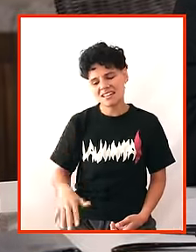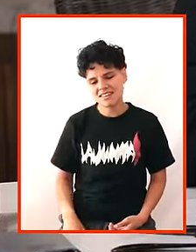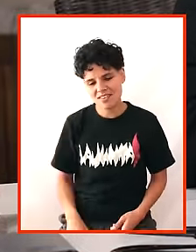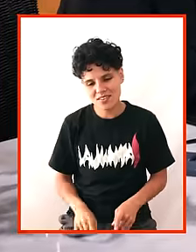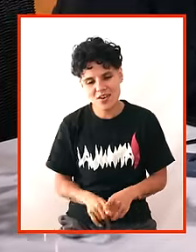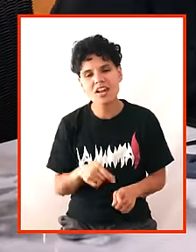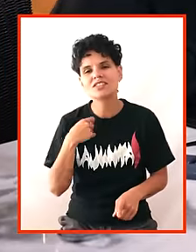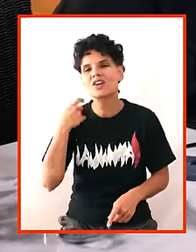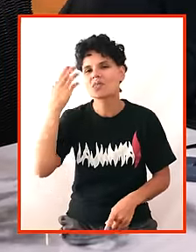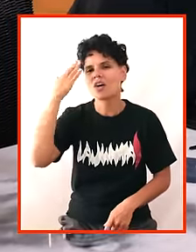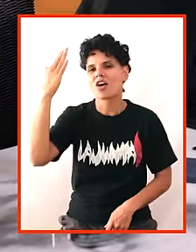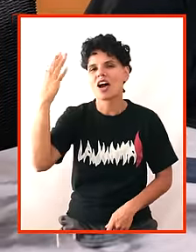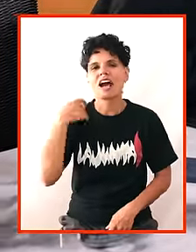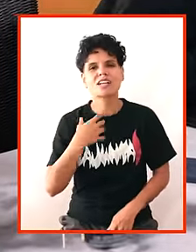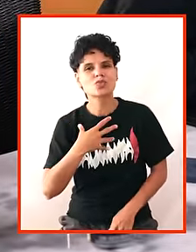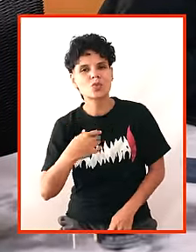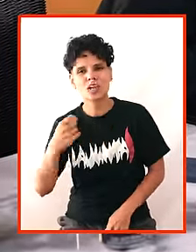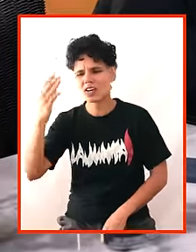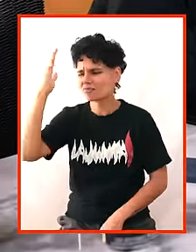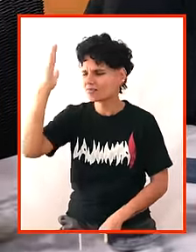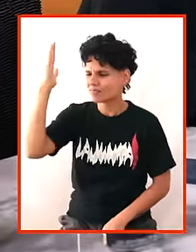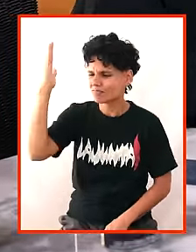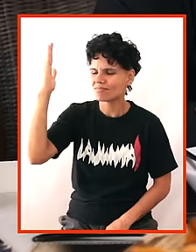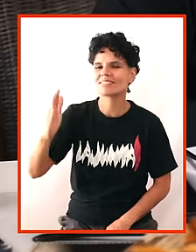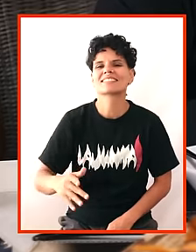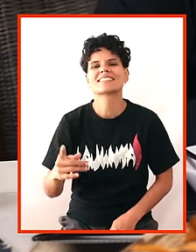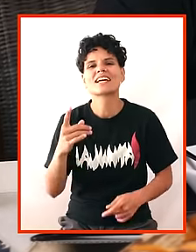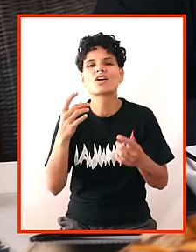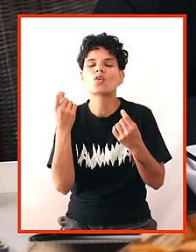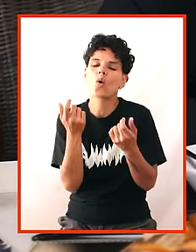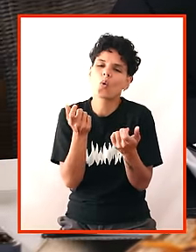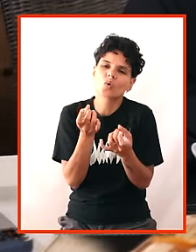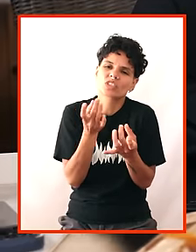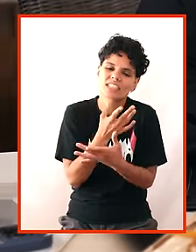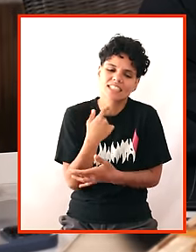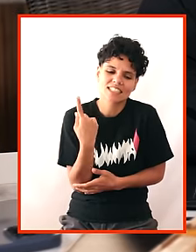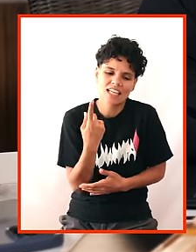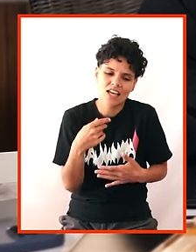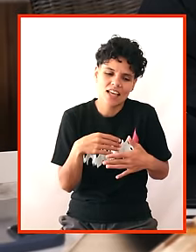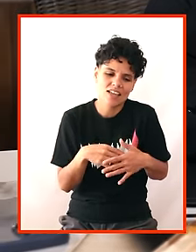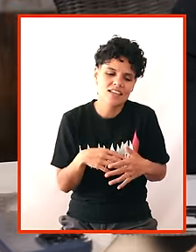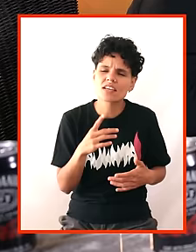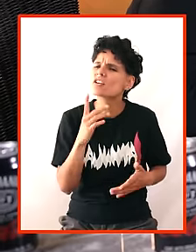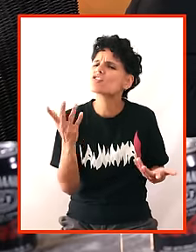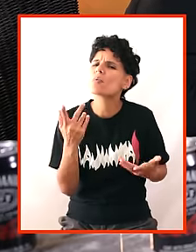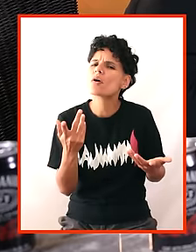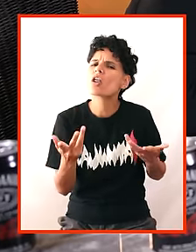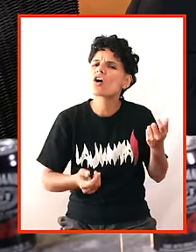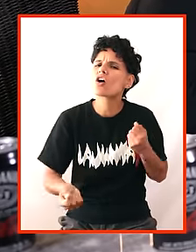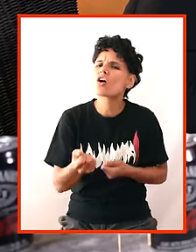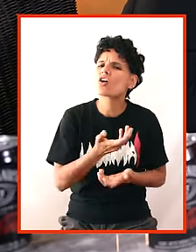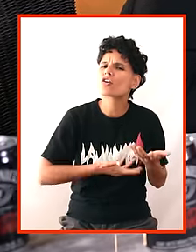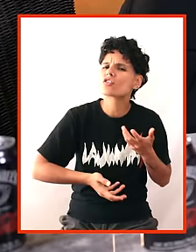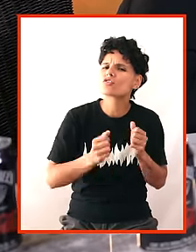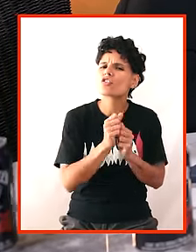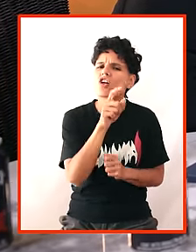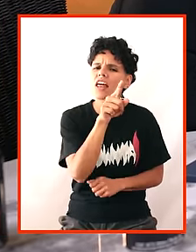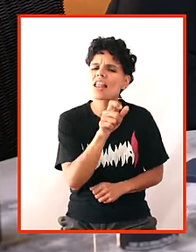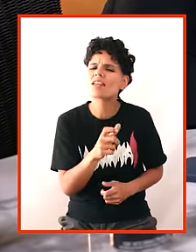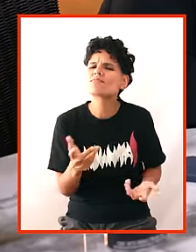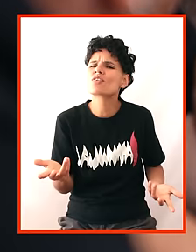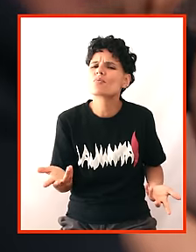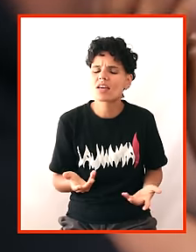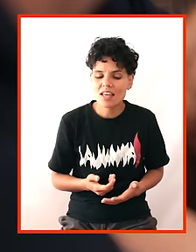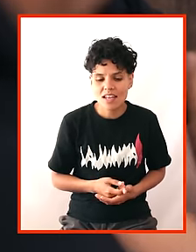grito suizo. La historia del chiste interno. Entonces en México, ¿y cómo era compartir con él ahí? Súper bacán. En la raja. Sí,